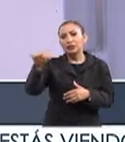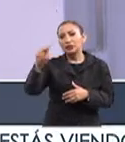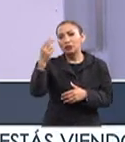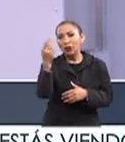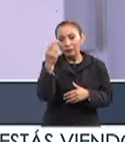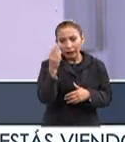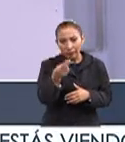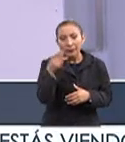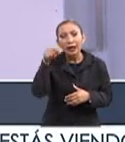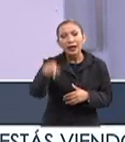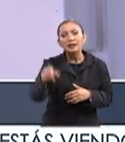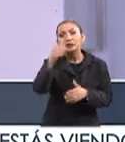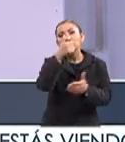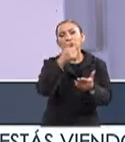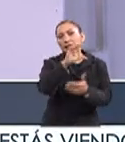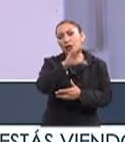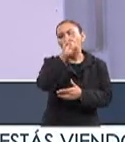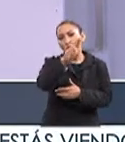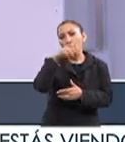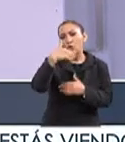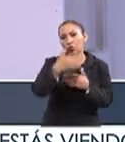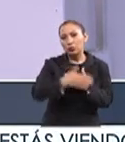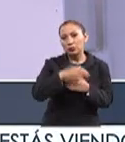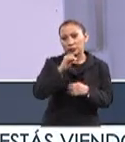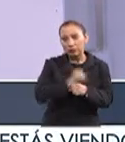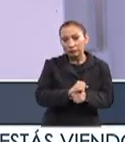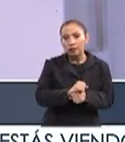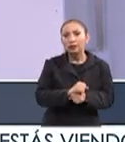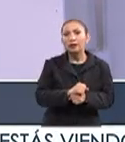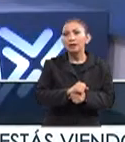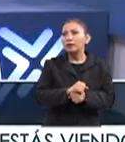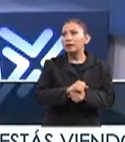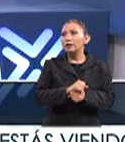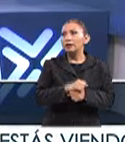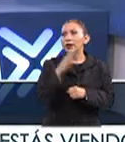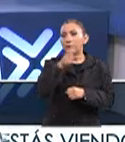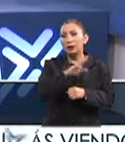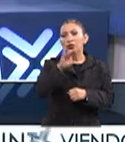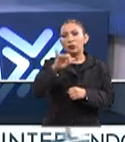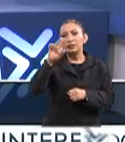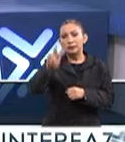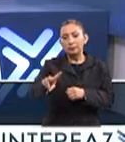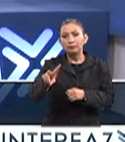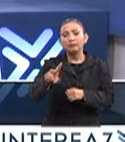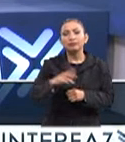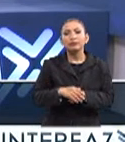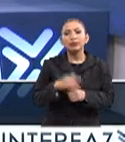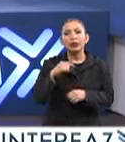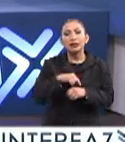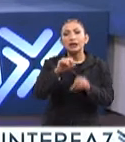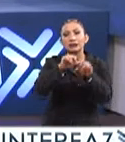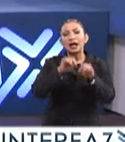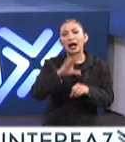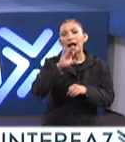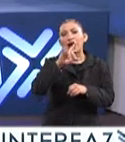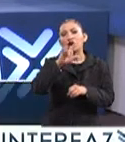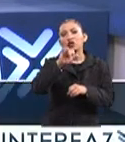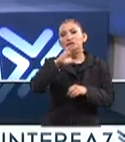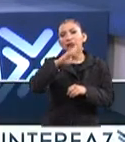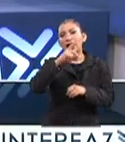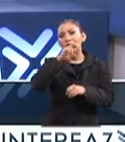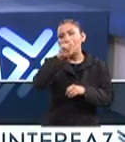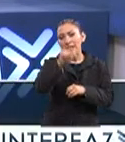de noviembre en Ciudad Universitaria. La próxima semana es miércoles, jueves y viernes en la sala Carlos